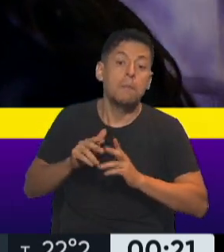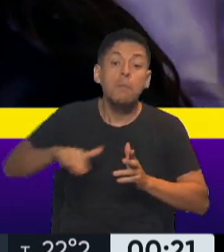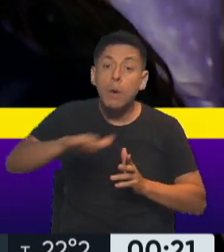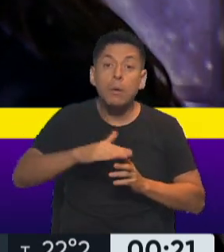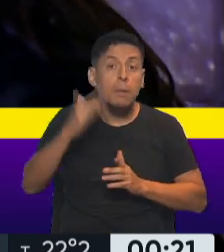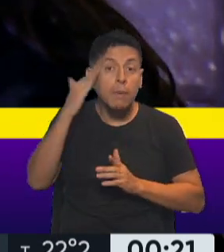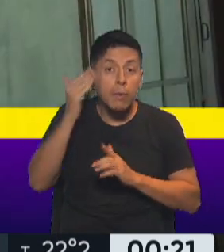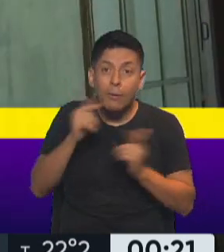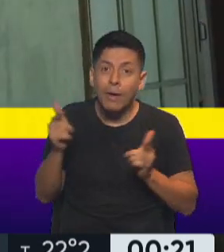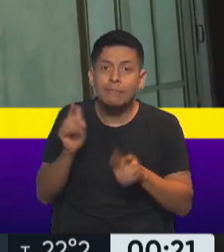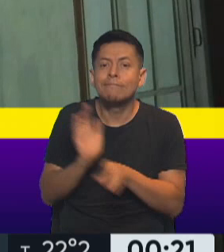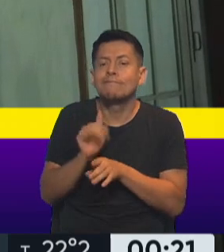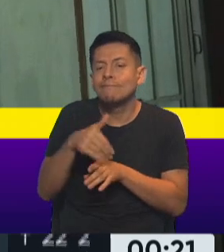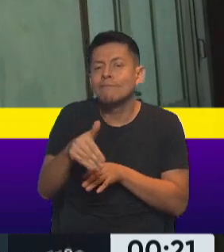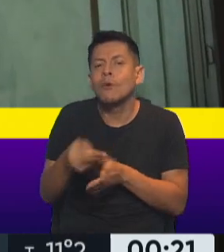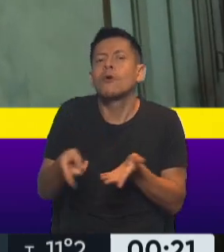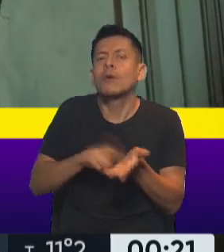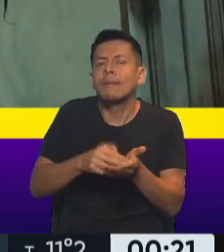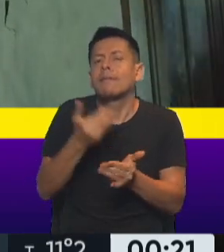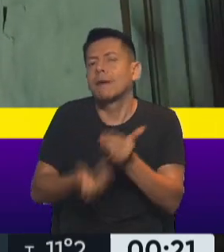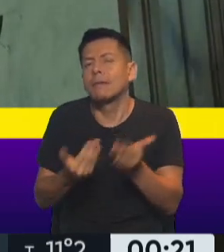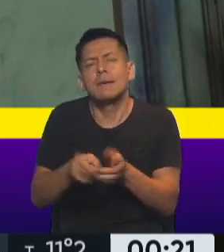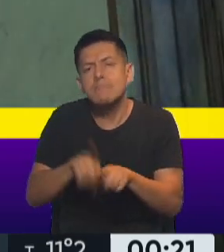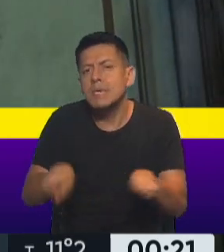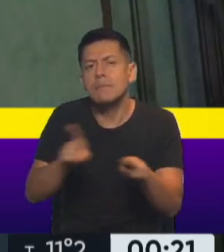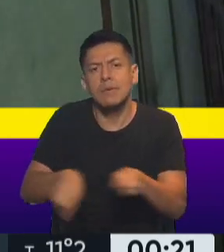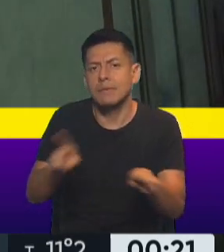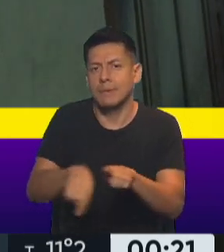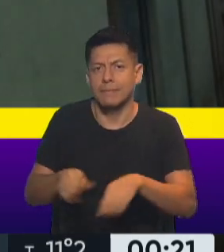está condenado a cometer los mismos errores.